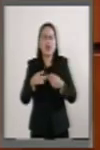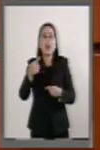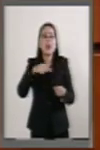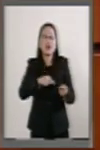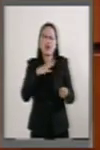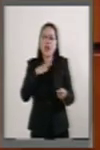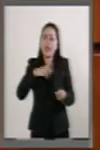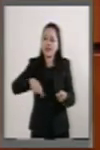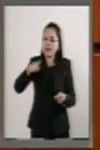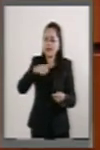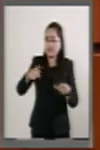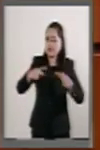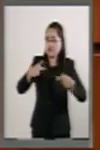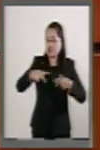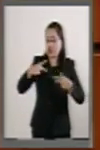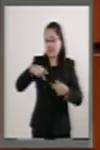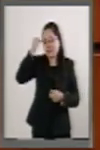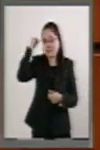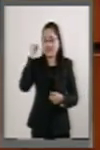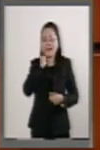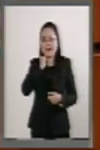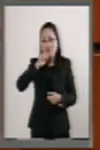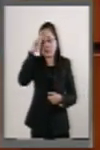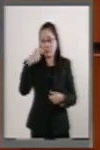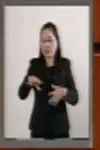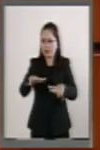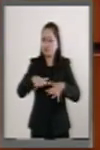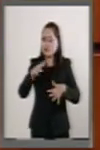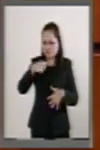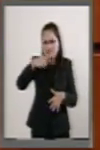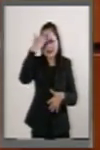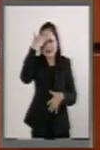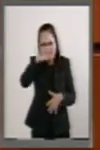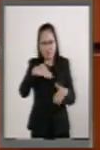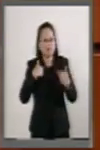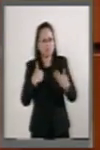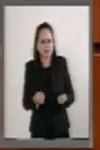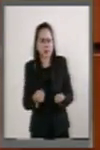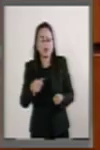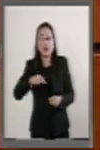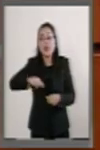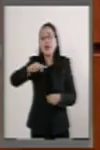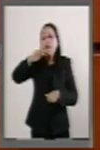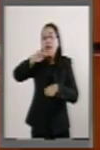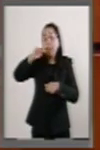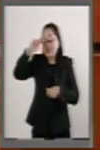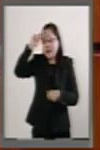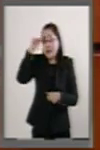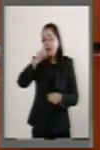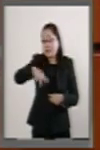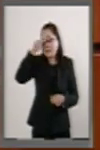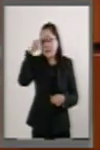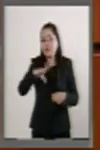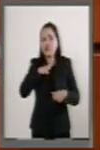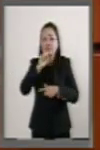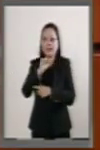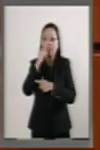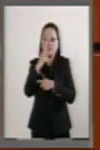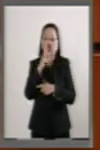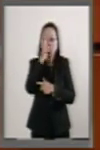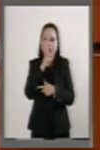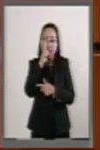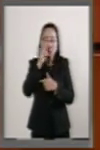de dudar, entonces hay que hacerlo de manera cabal. En México hay 68 lenguas indígenas.